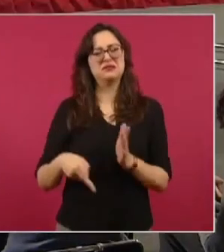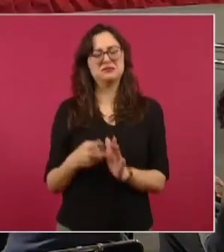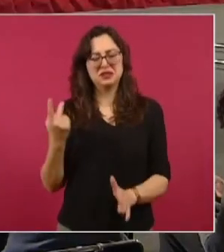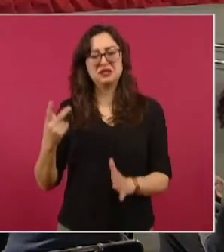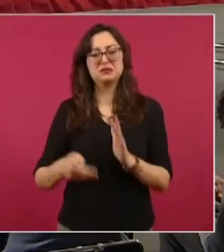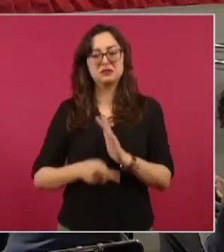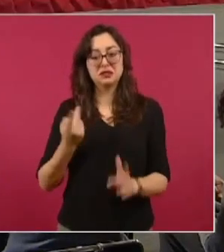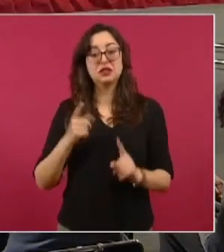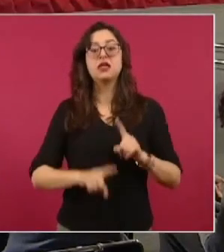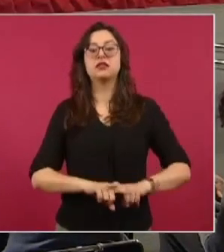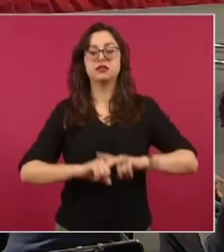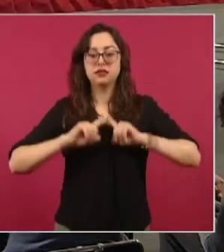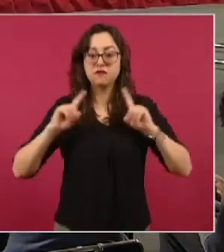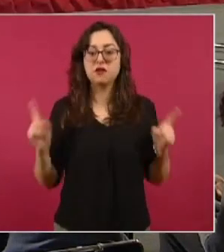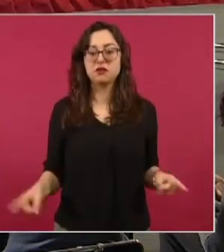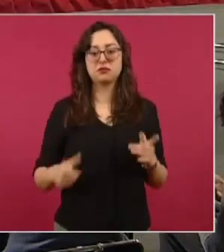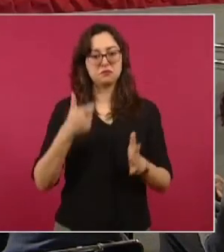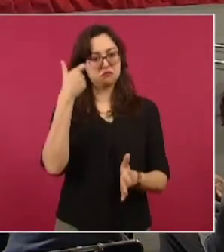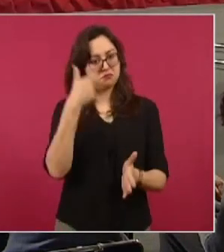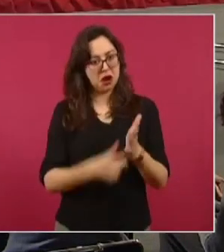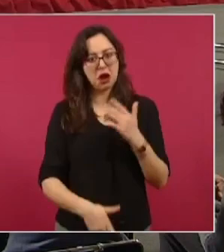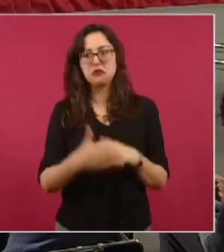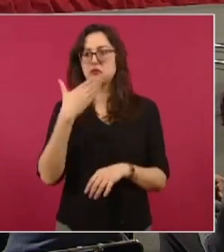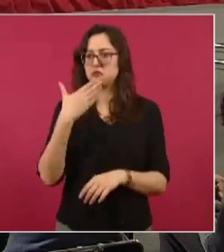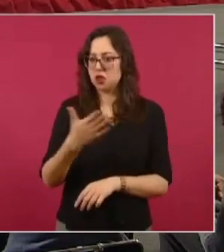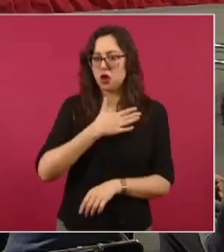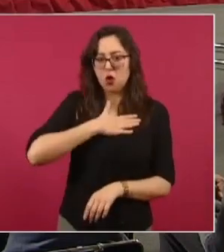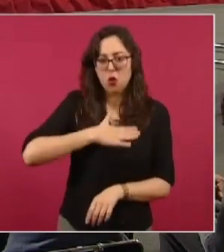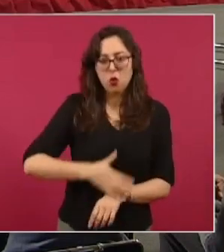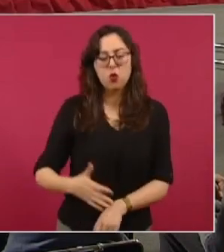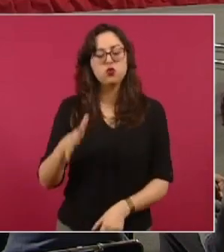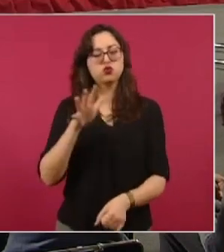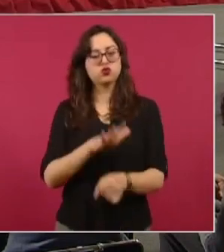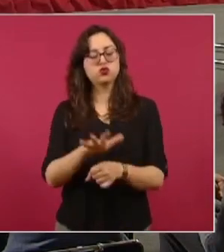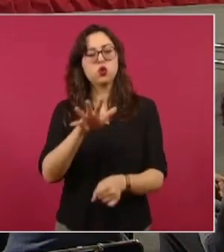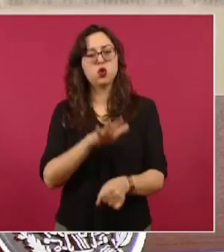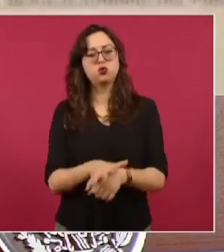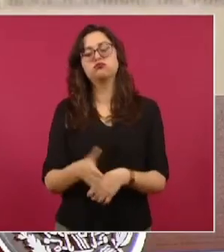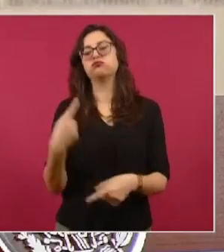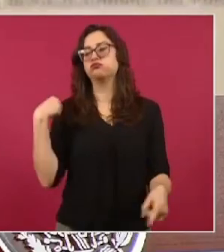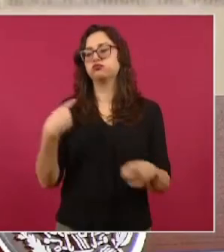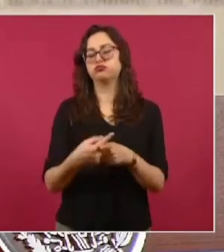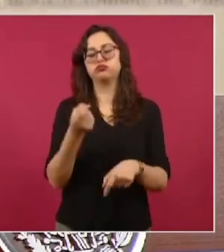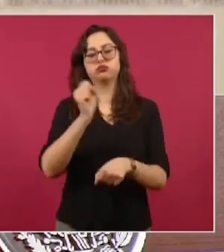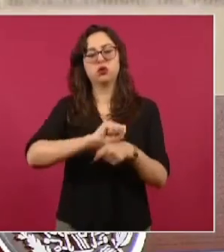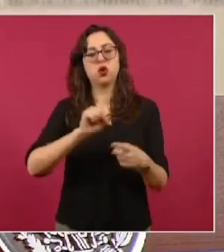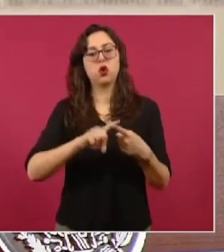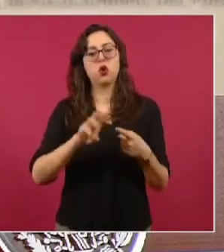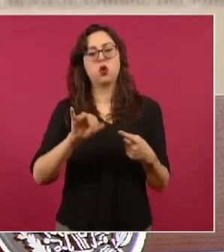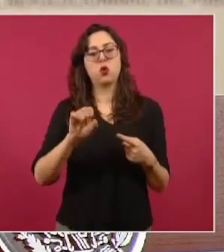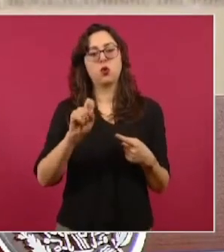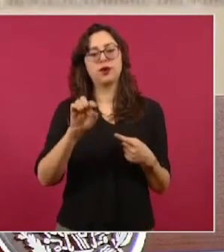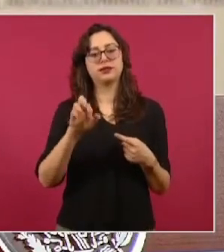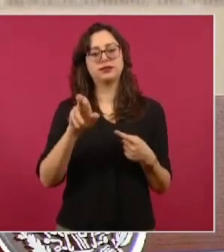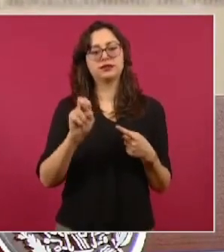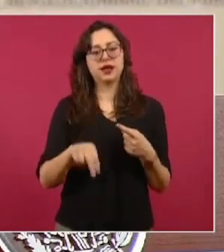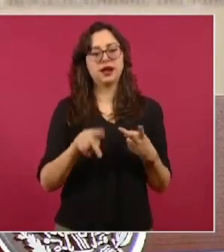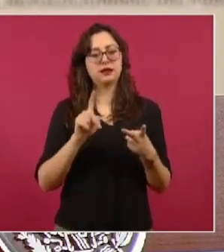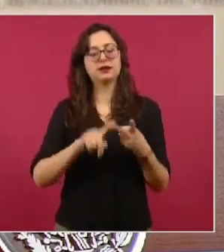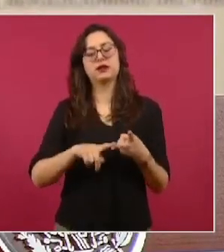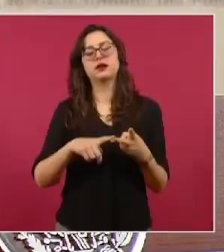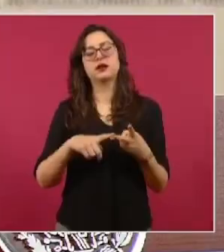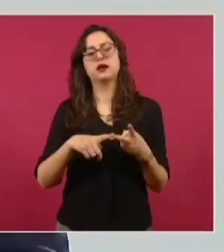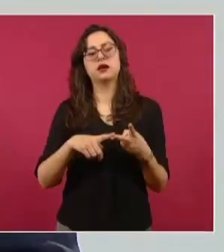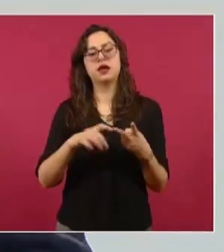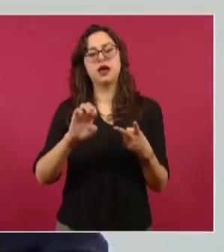los tres aliados y las consumidores la semana pasada fue Winstar, ExxonMobil y